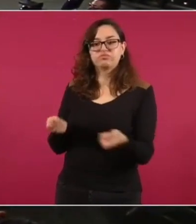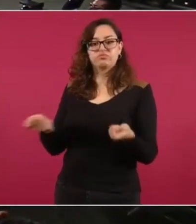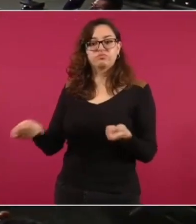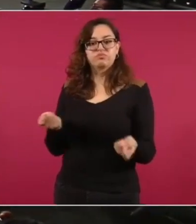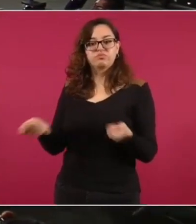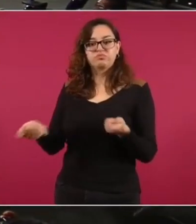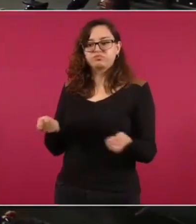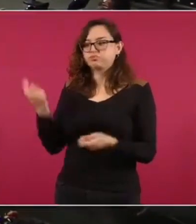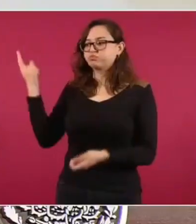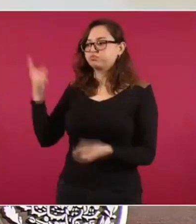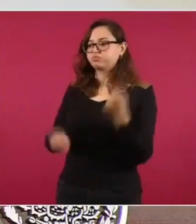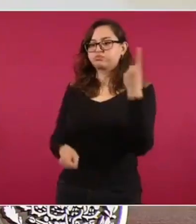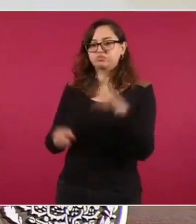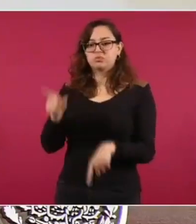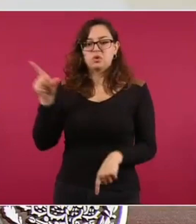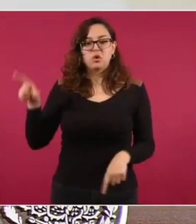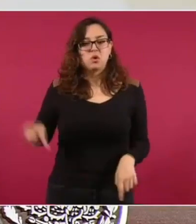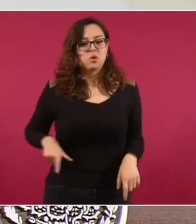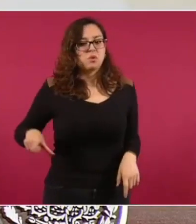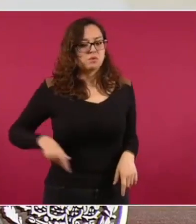Ellos mandaban.